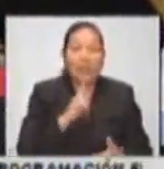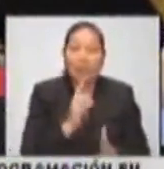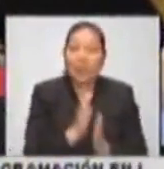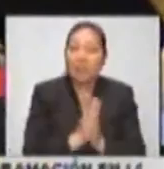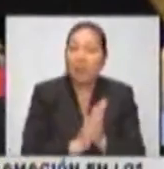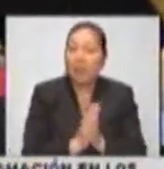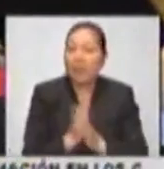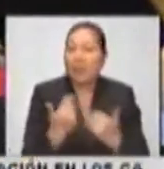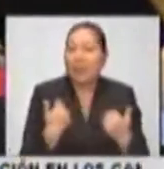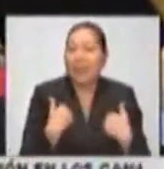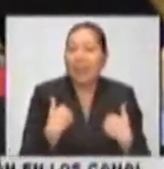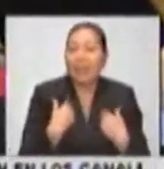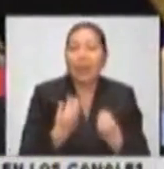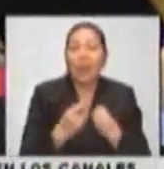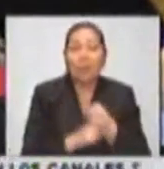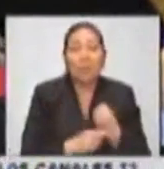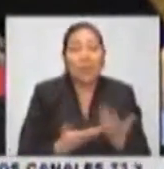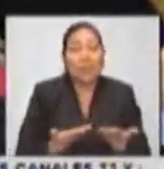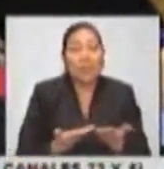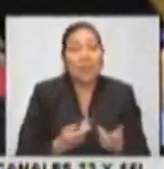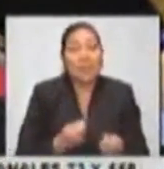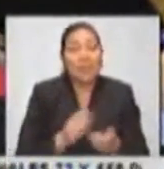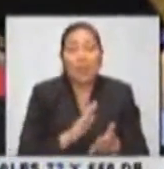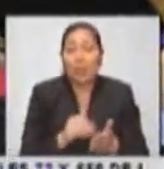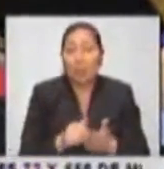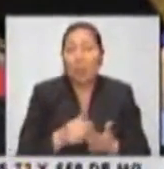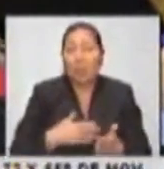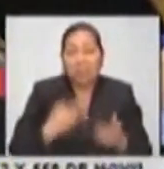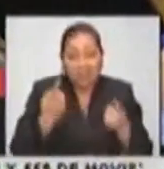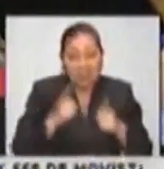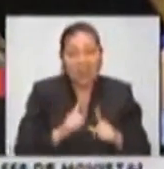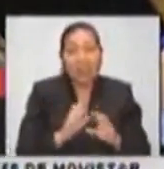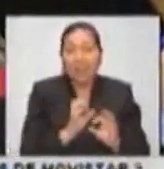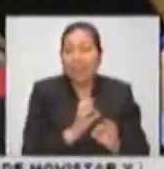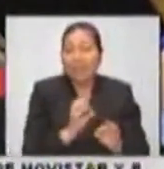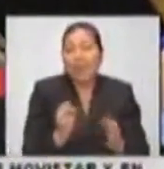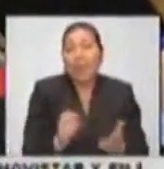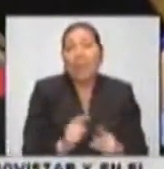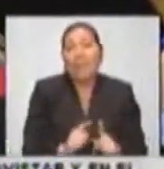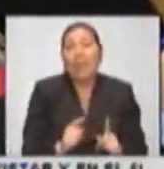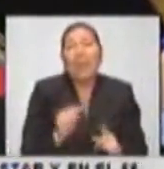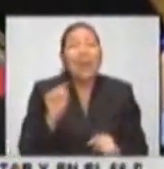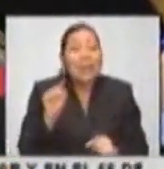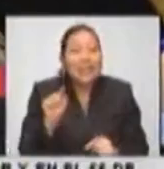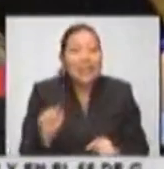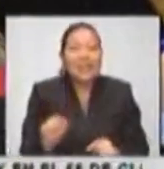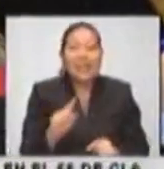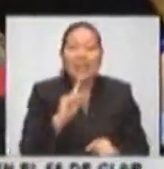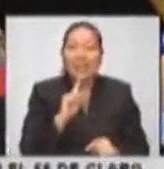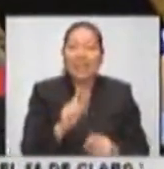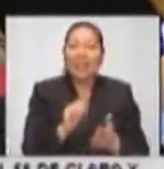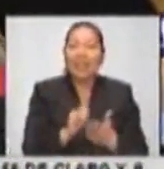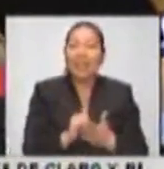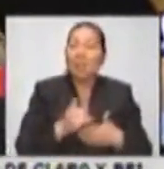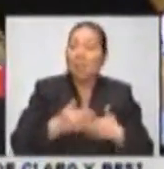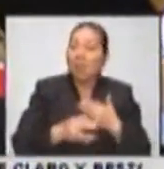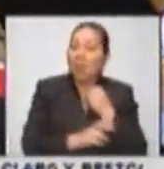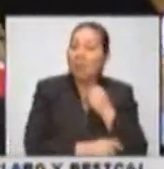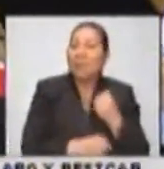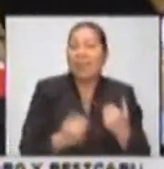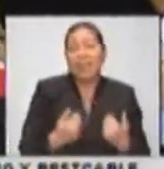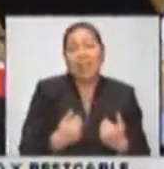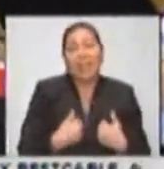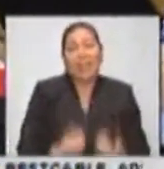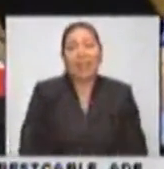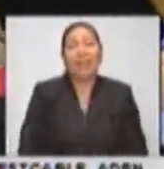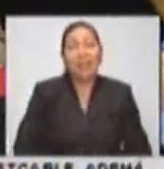que tenemos como país, a pesar que nuestro mecanismo, todo el mundo puede decir que el acuerdo sirve, no sirve, pero ahí está y es un mecanismo que pocos países tienen, ¿no?,